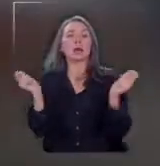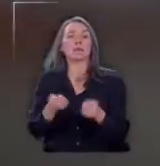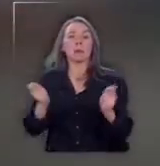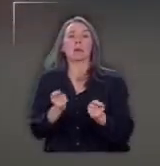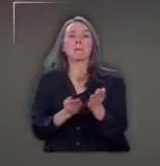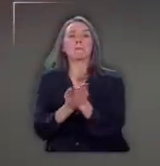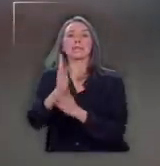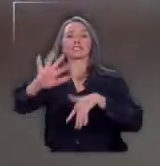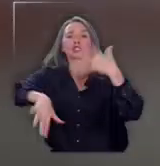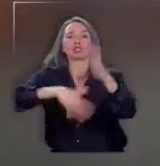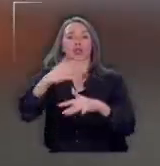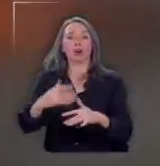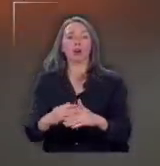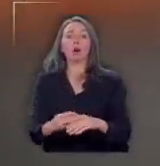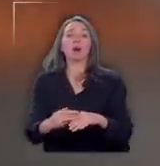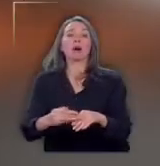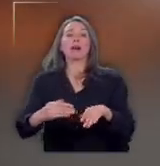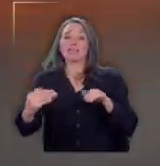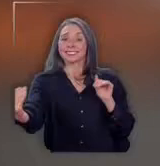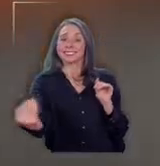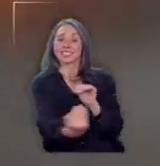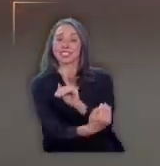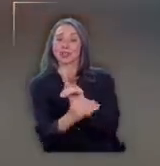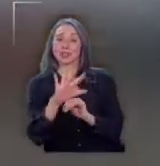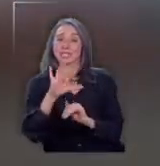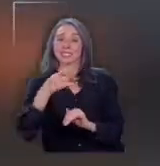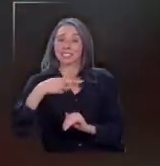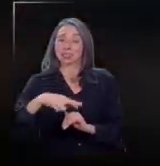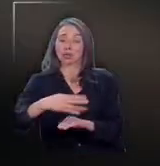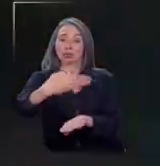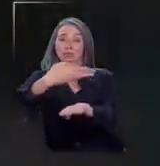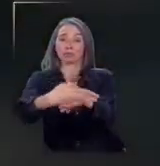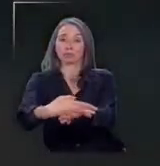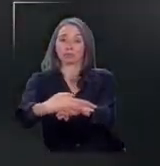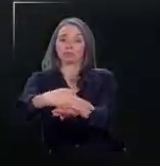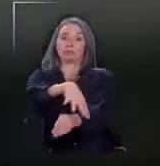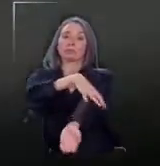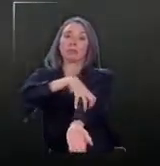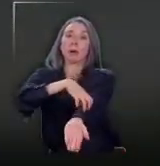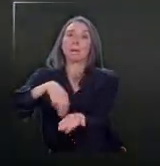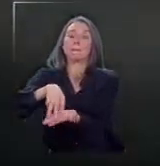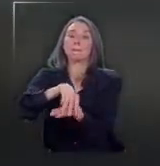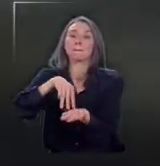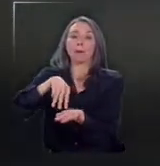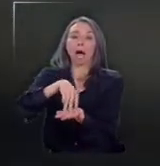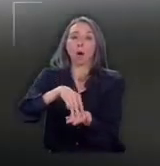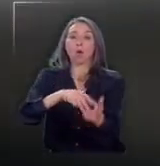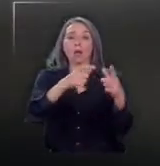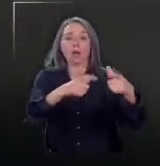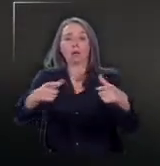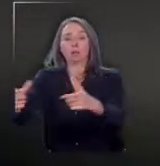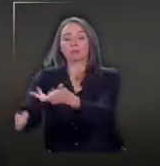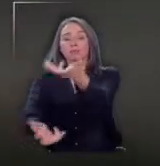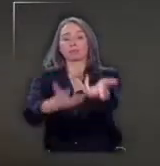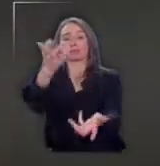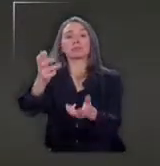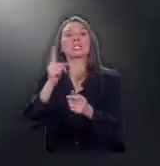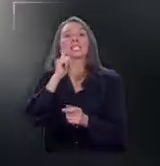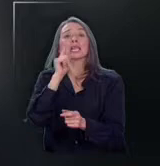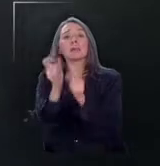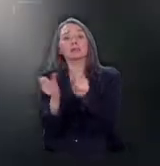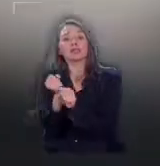los totalmente interrumpida la ruta 5 Sur en la región del maule barricadas encendidas por